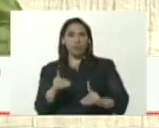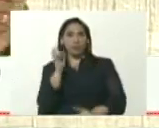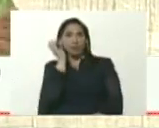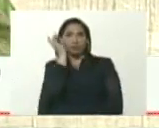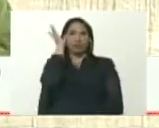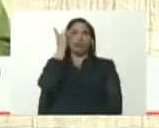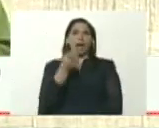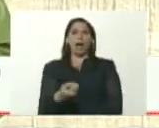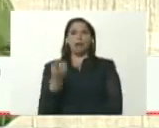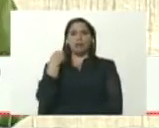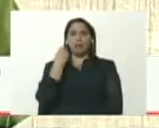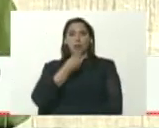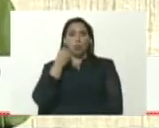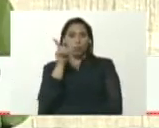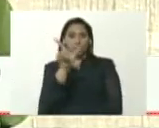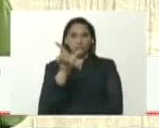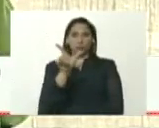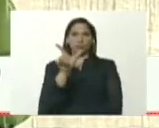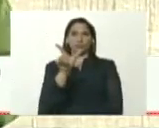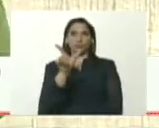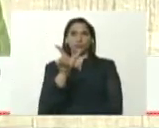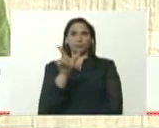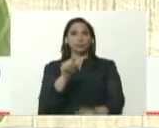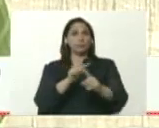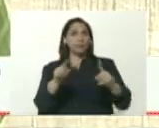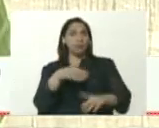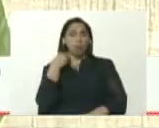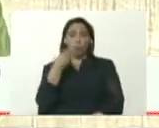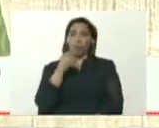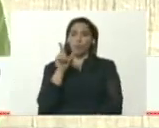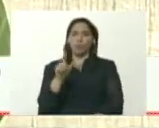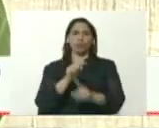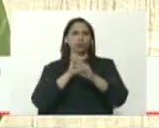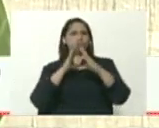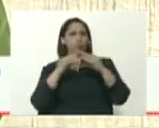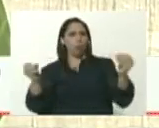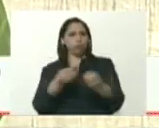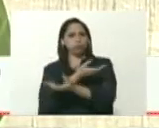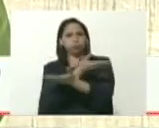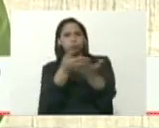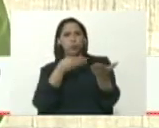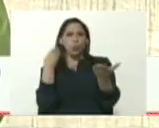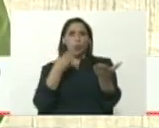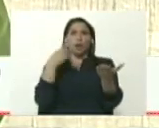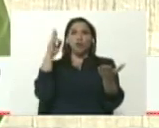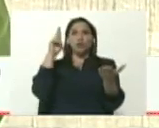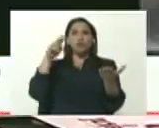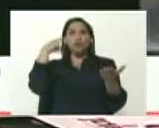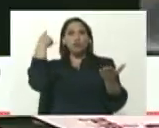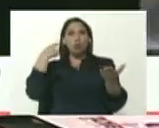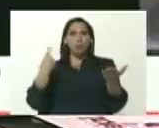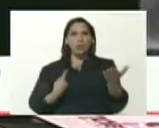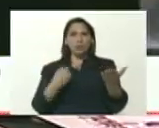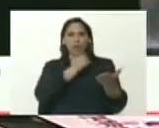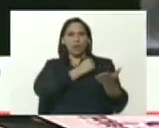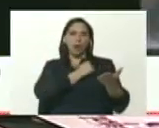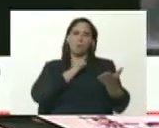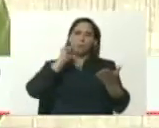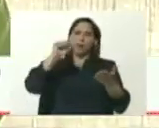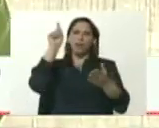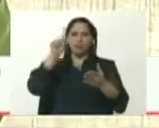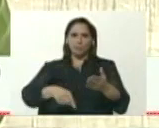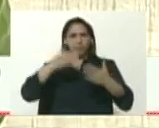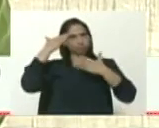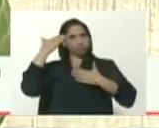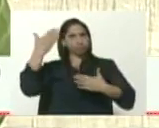la JPSUV. Para la JPSUV y para toda la juventud, Robert Zapoleo, camarada. Igualmente